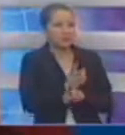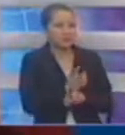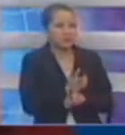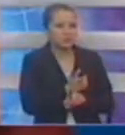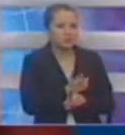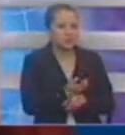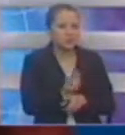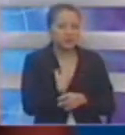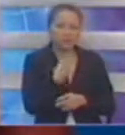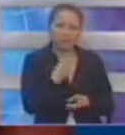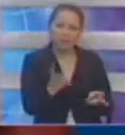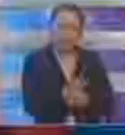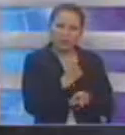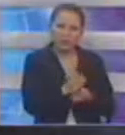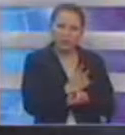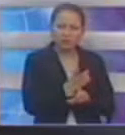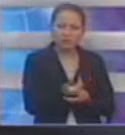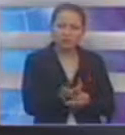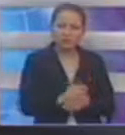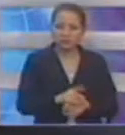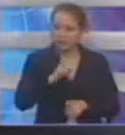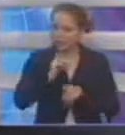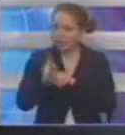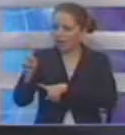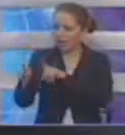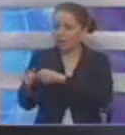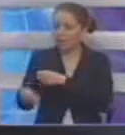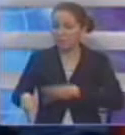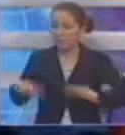han sido siempre fatales. ¿Que se está viviendo en algunos países de la región?